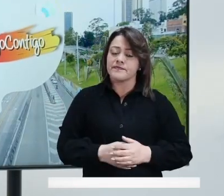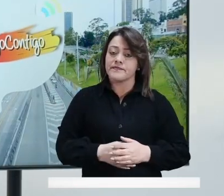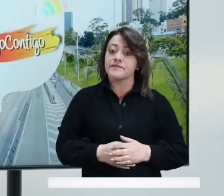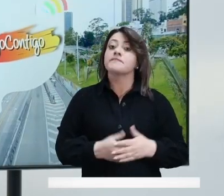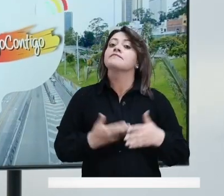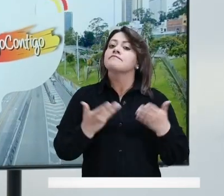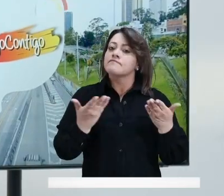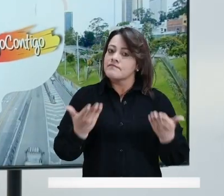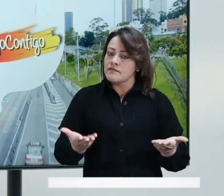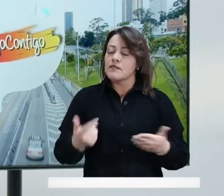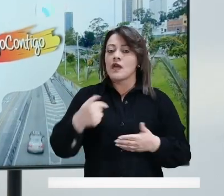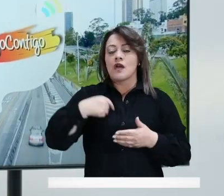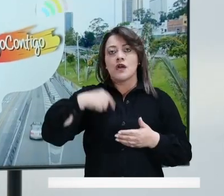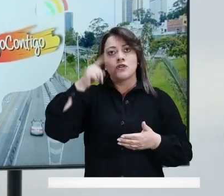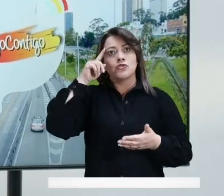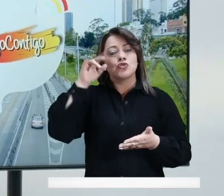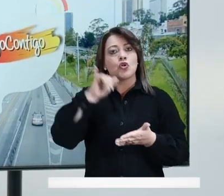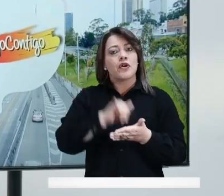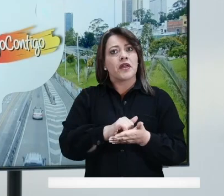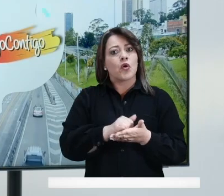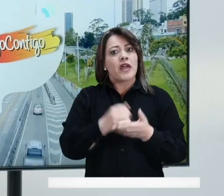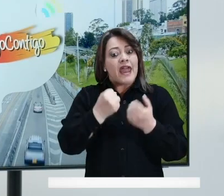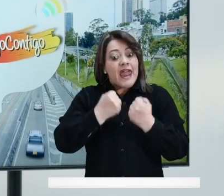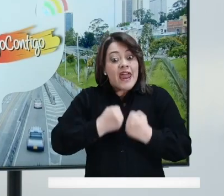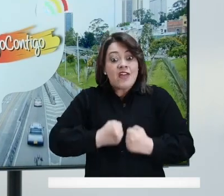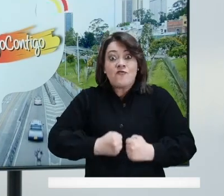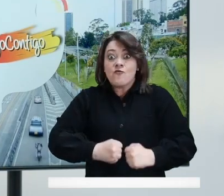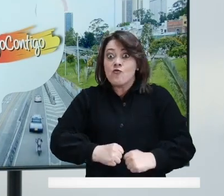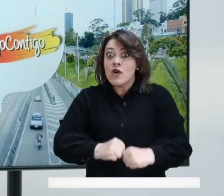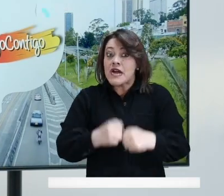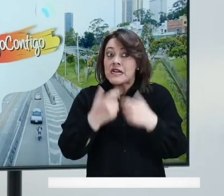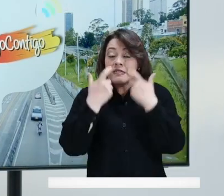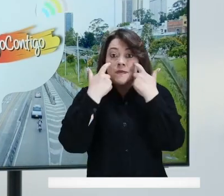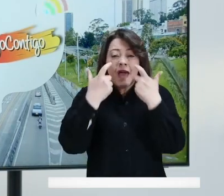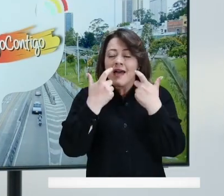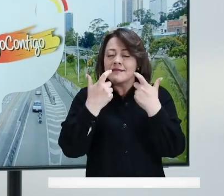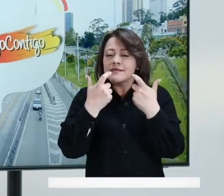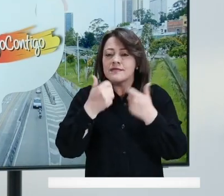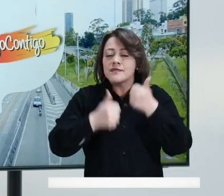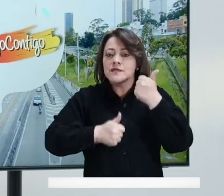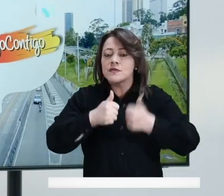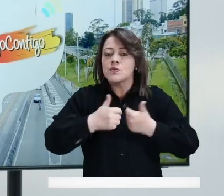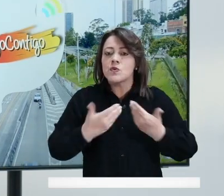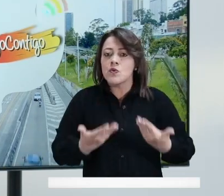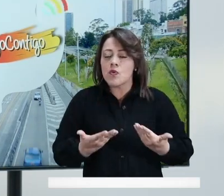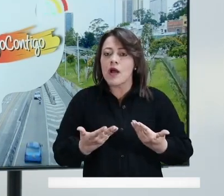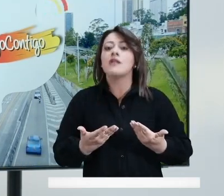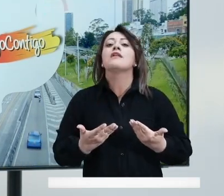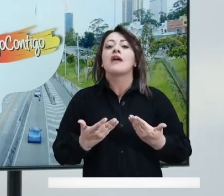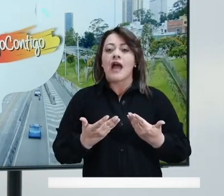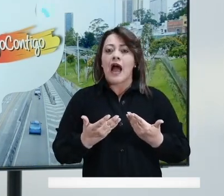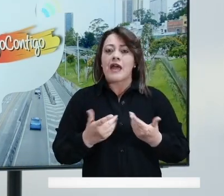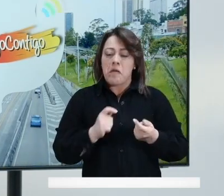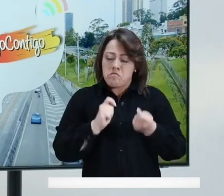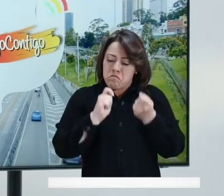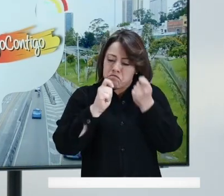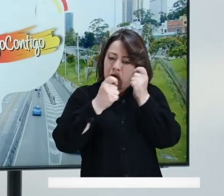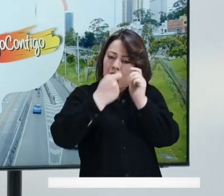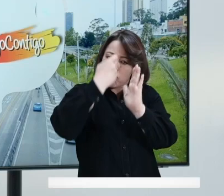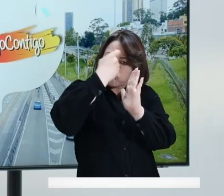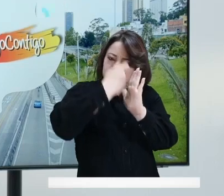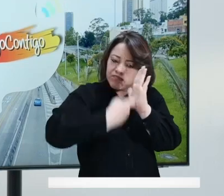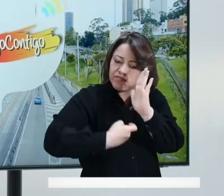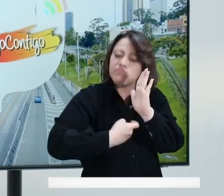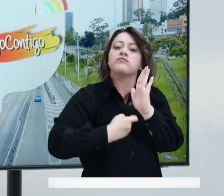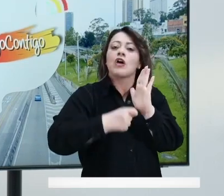Por esa razón, yo creo que el esfuerzo más grande que debemos hacer es justamente en la